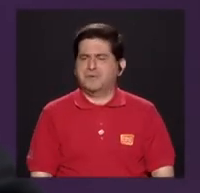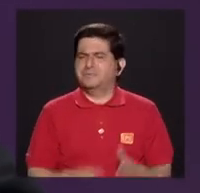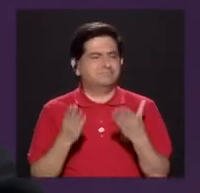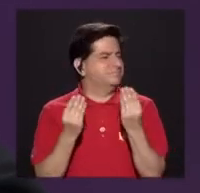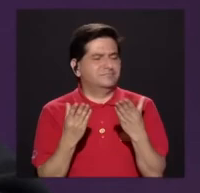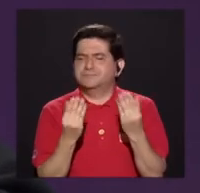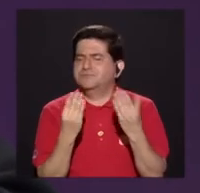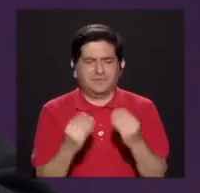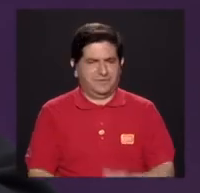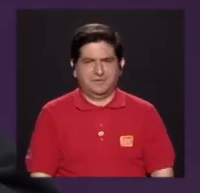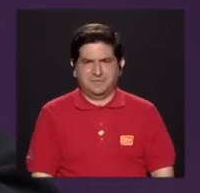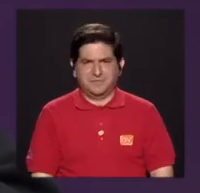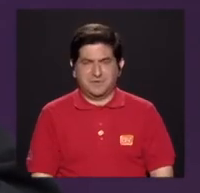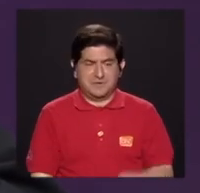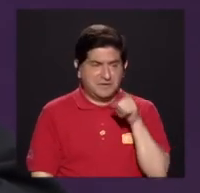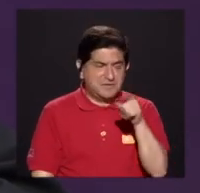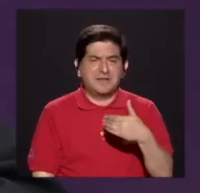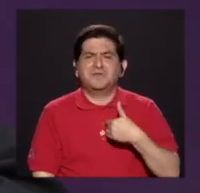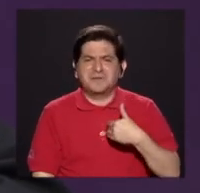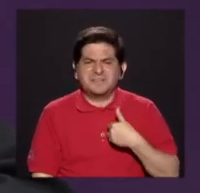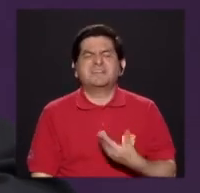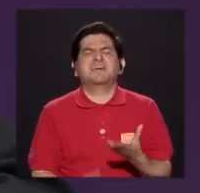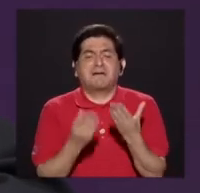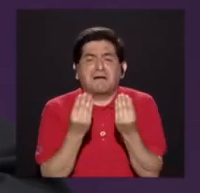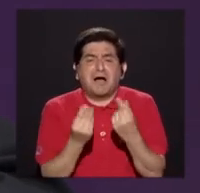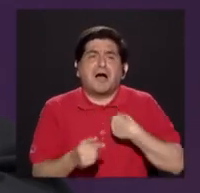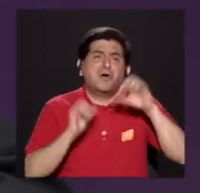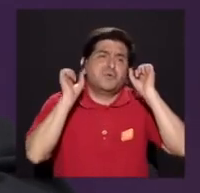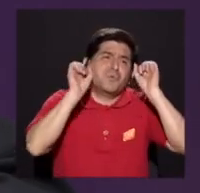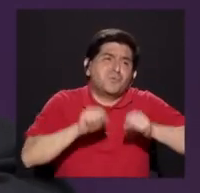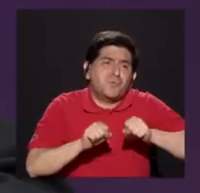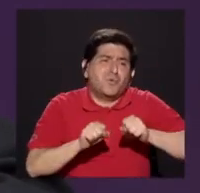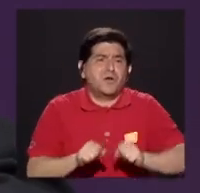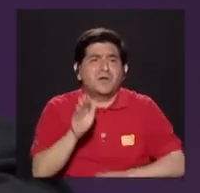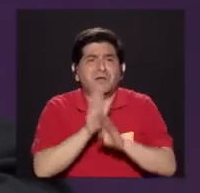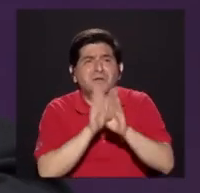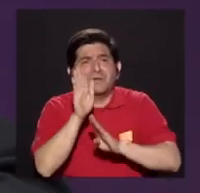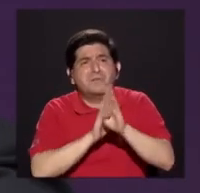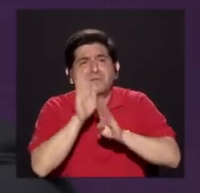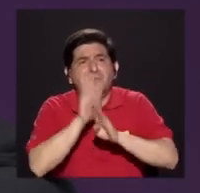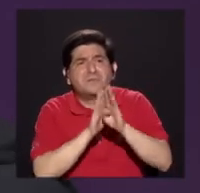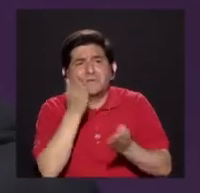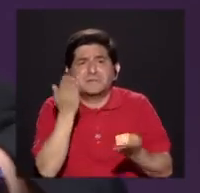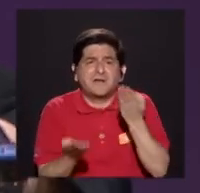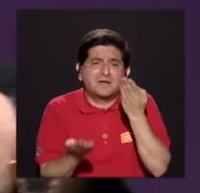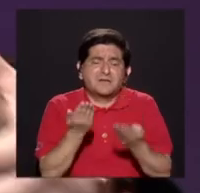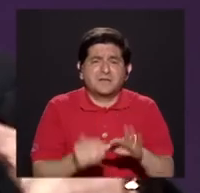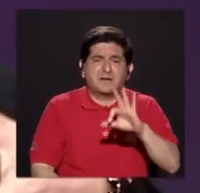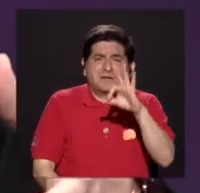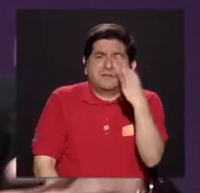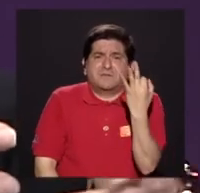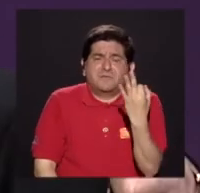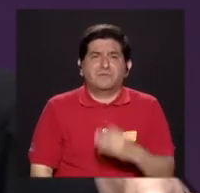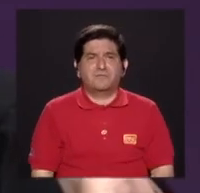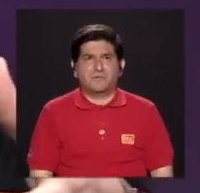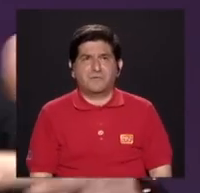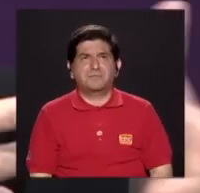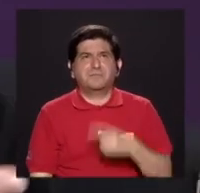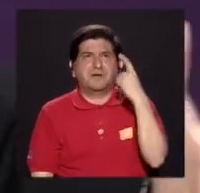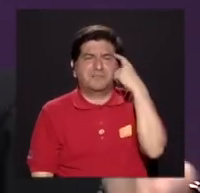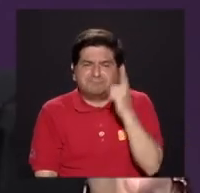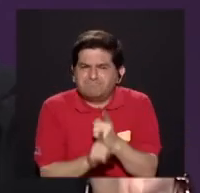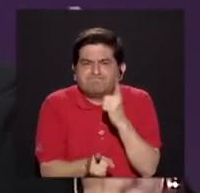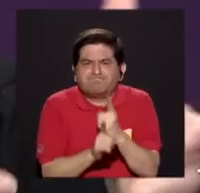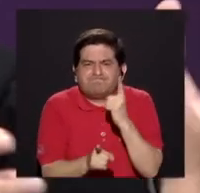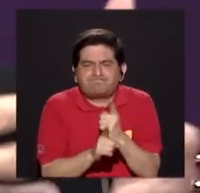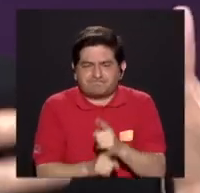miedo, porque mucho de lo que hay es ese temor de si podré desarrollarme de manera, digamos,